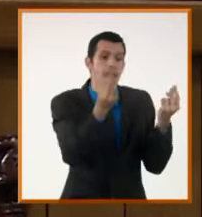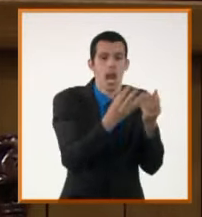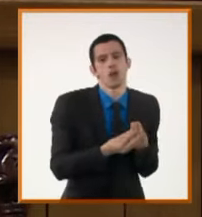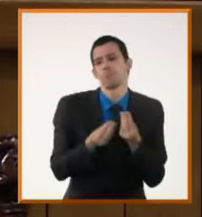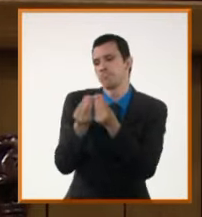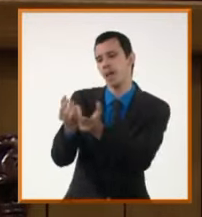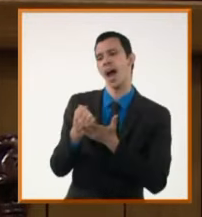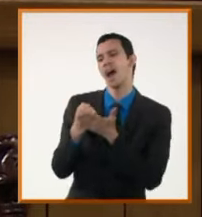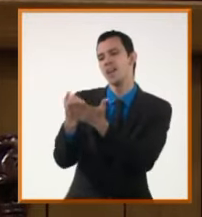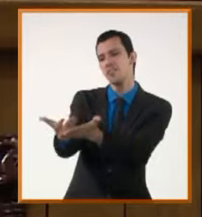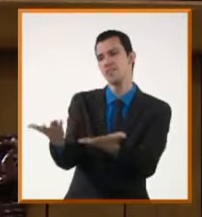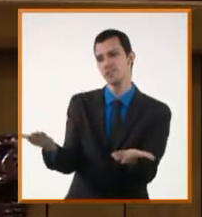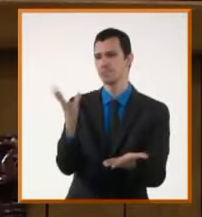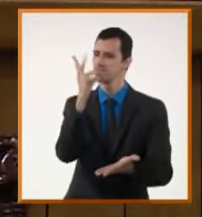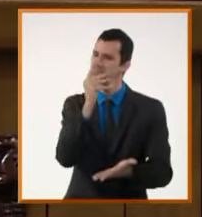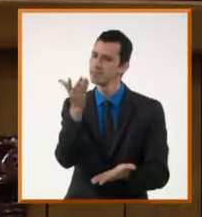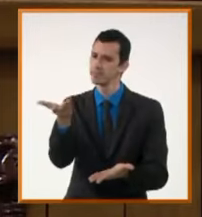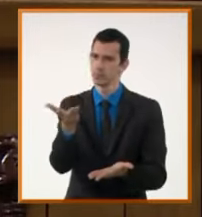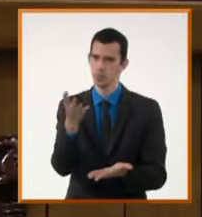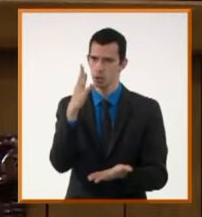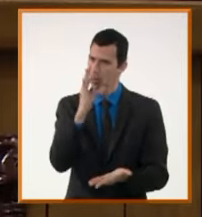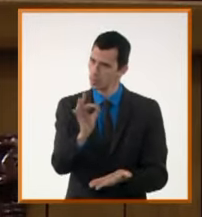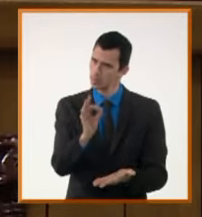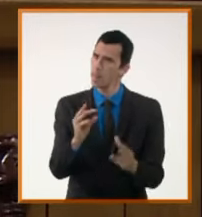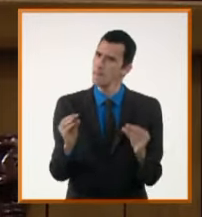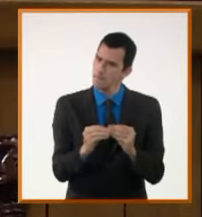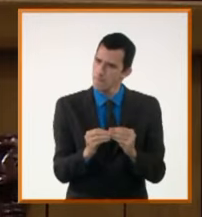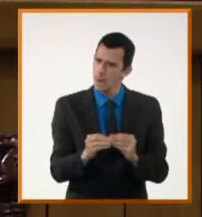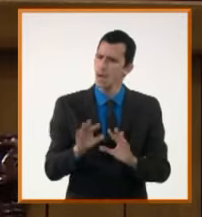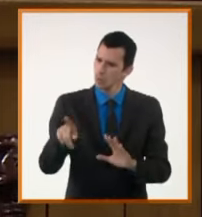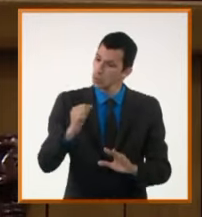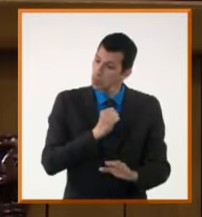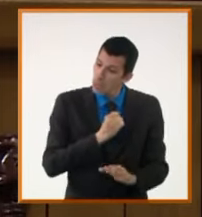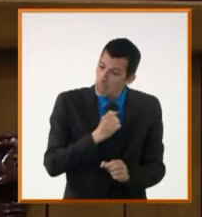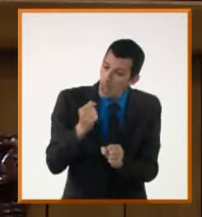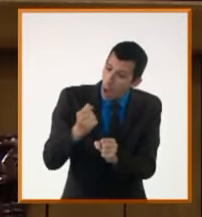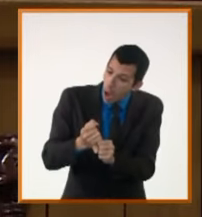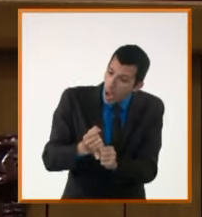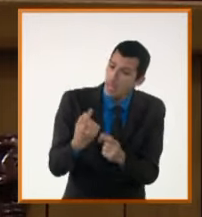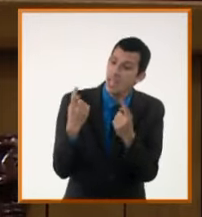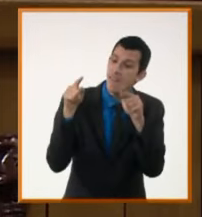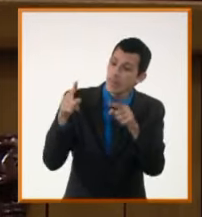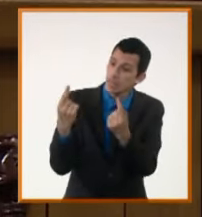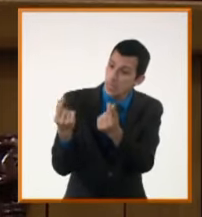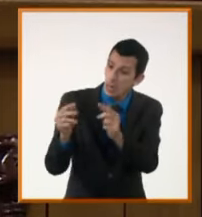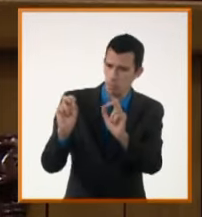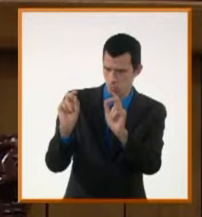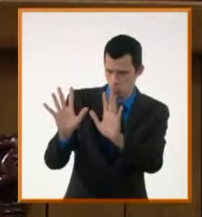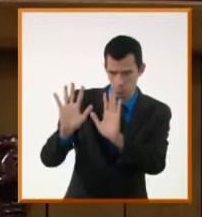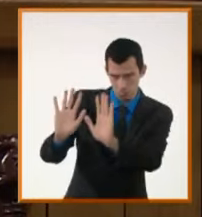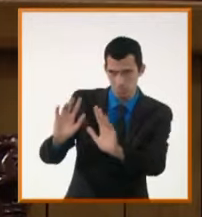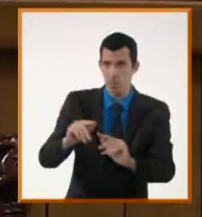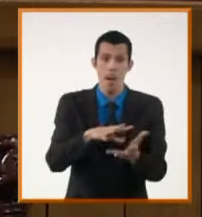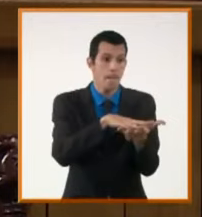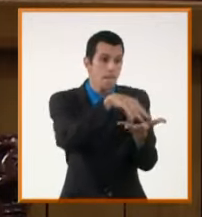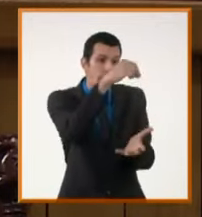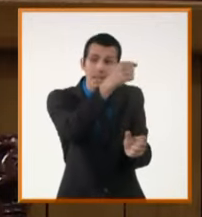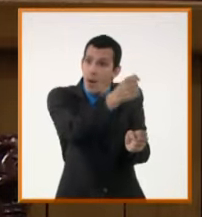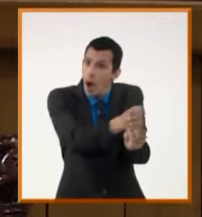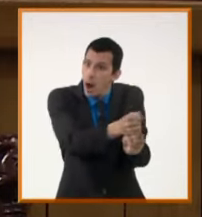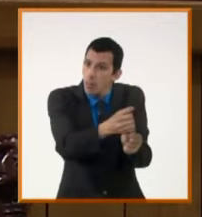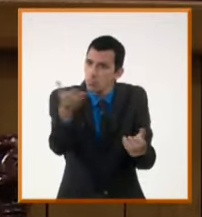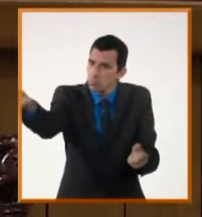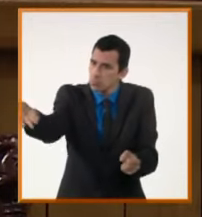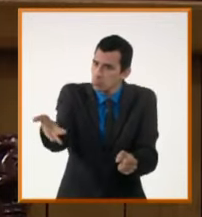sociedad. Todo el que pueda trabajar, que trabaje, para que realmente pueda sentirse útil y